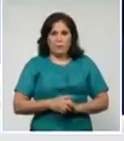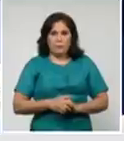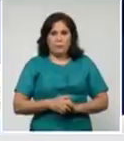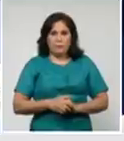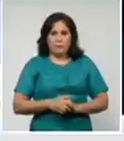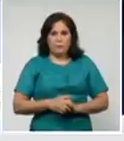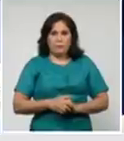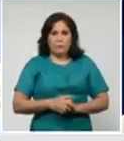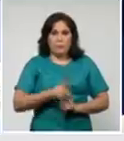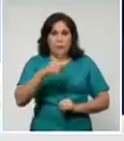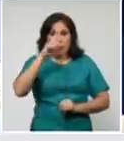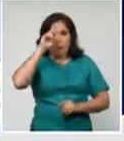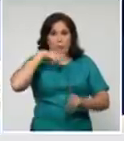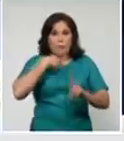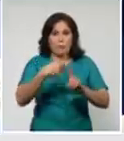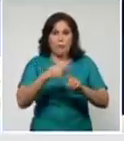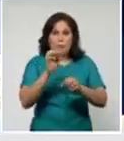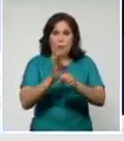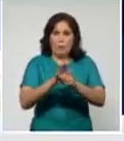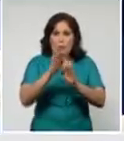1 de septiembre.